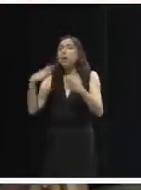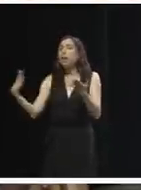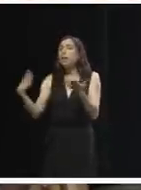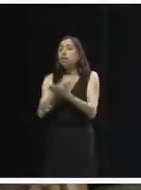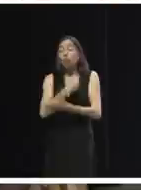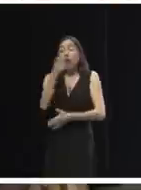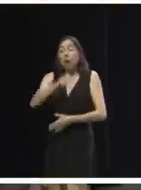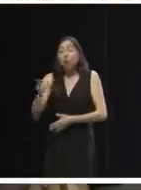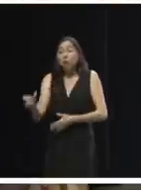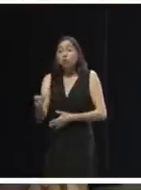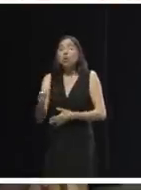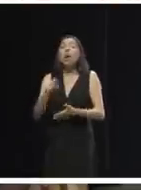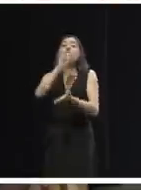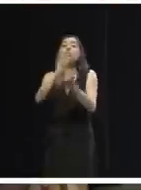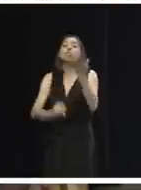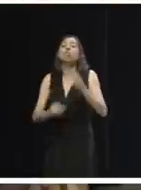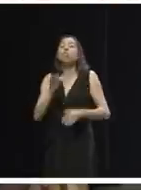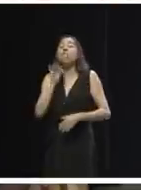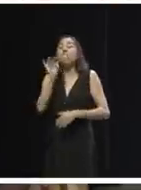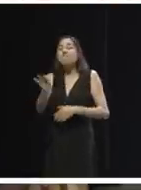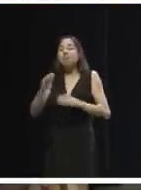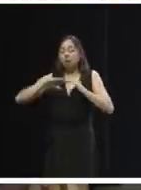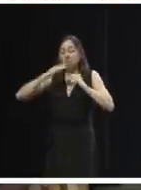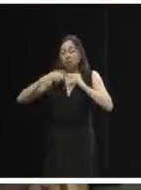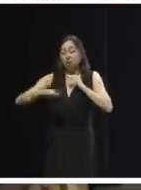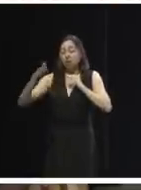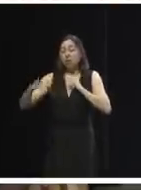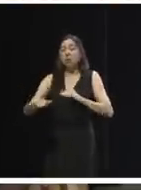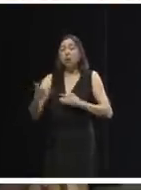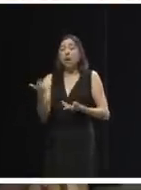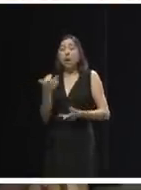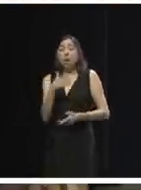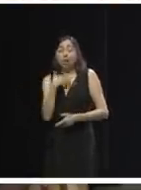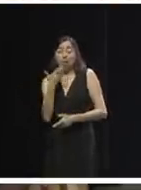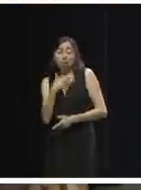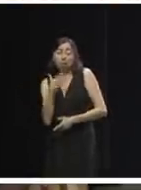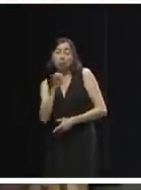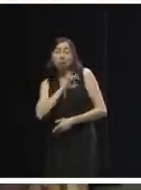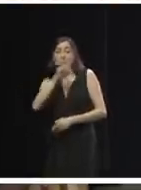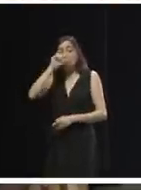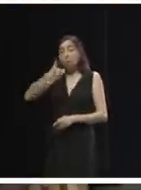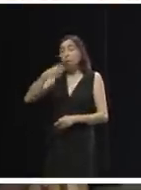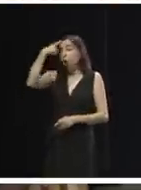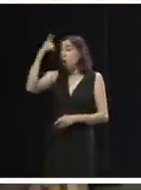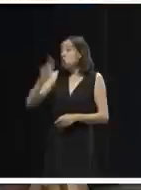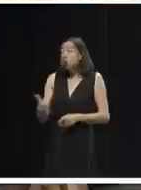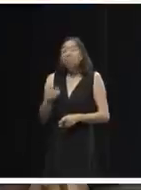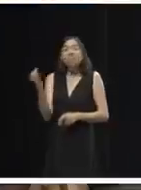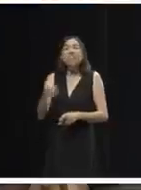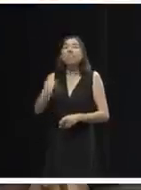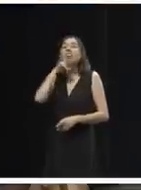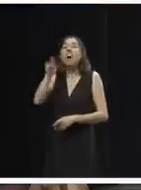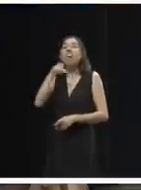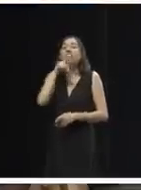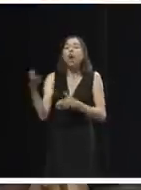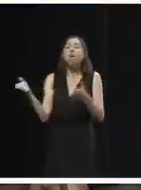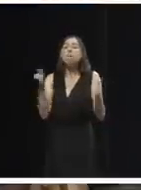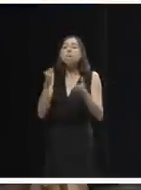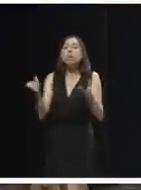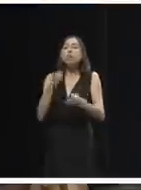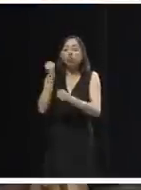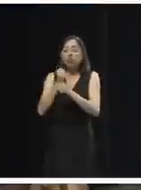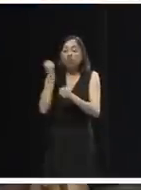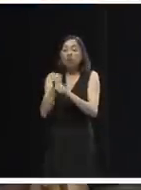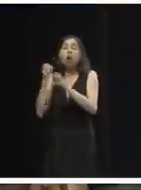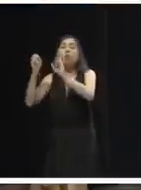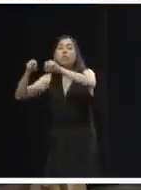fijos discontinuos. El pobre señor Feijóo no habla, no sabe que tiene que hablar de los periodos de inactividad, que son otra cosa.